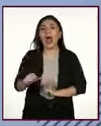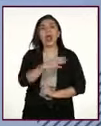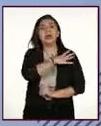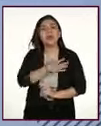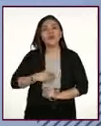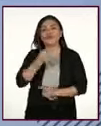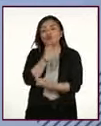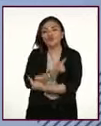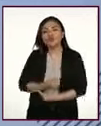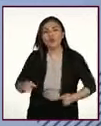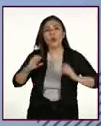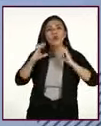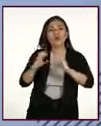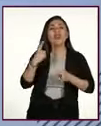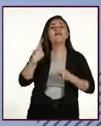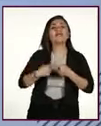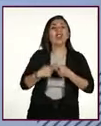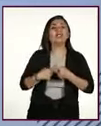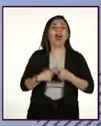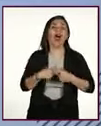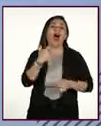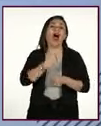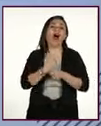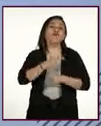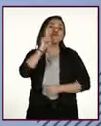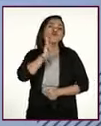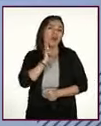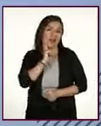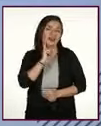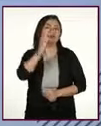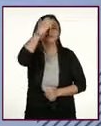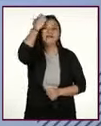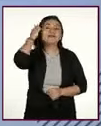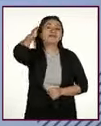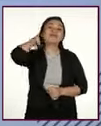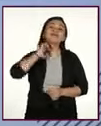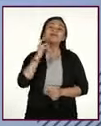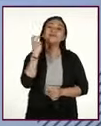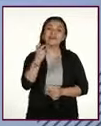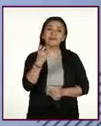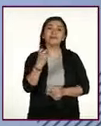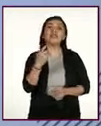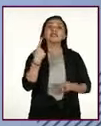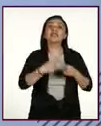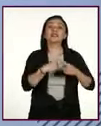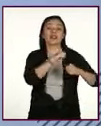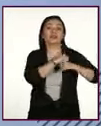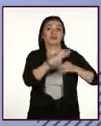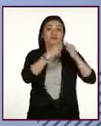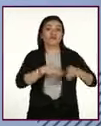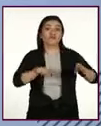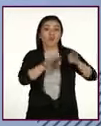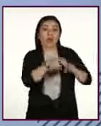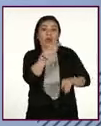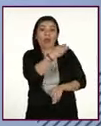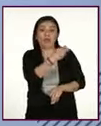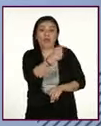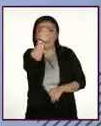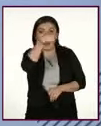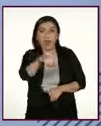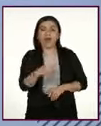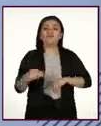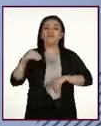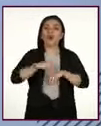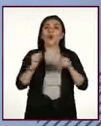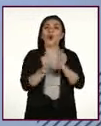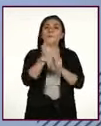los chiquitos es las abuelitas, ¿no? Entonces, esta fuente de capital es muy importante para tener esta